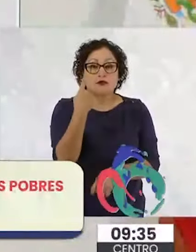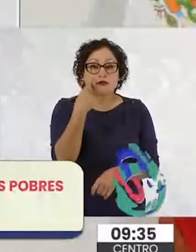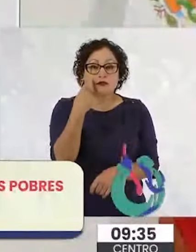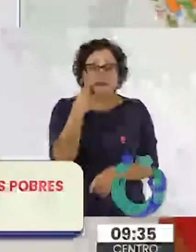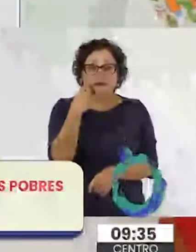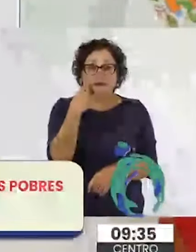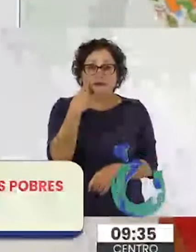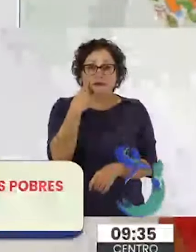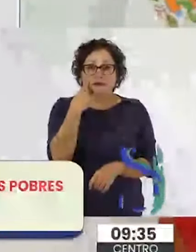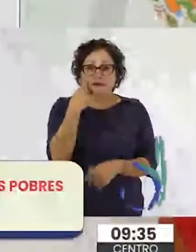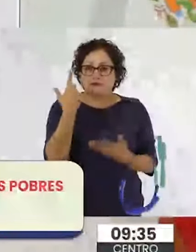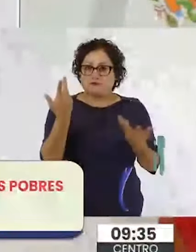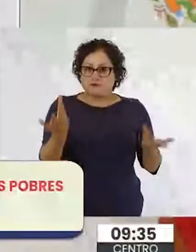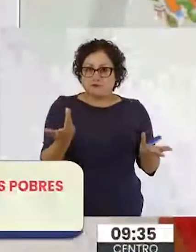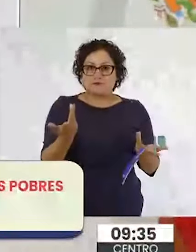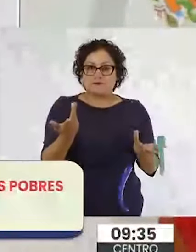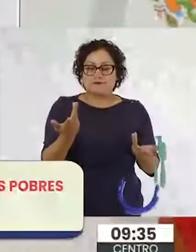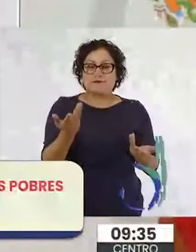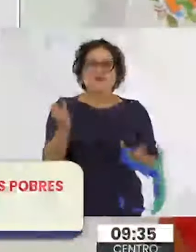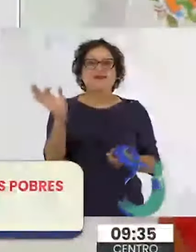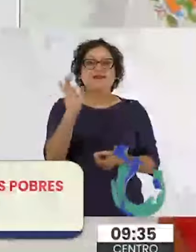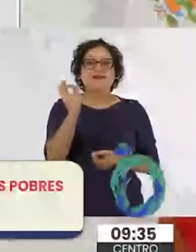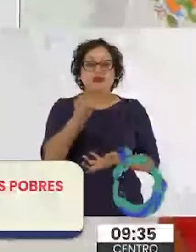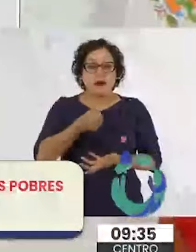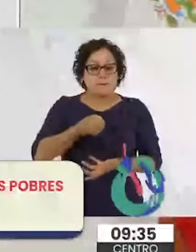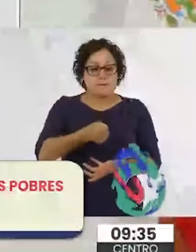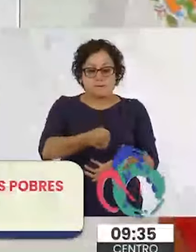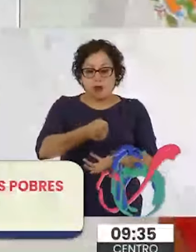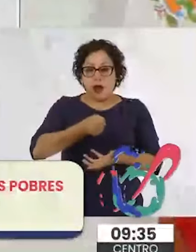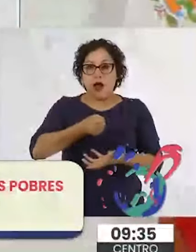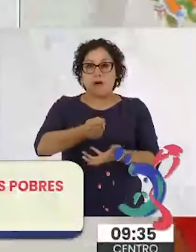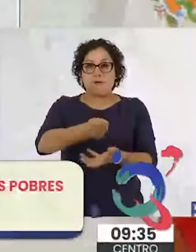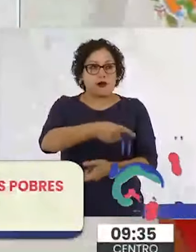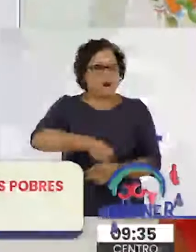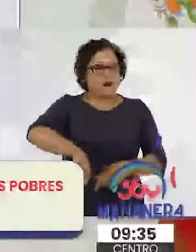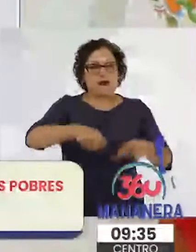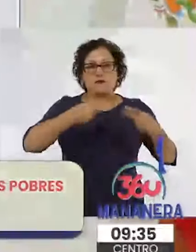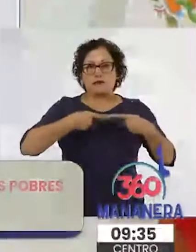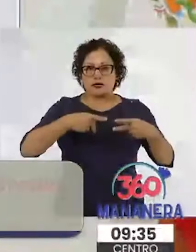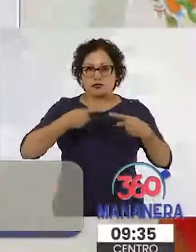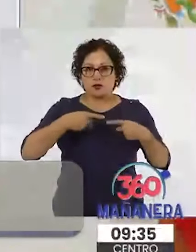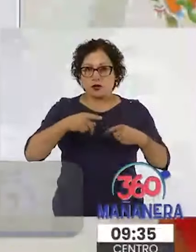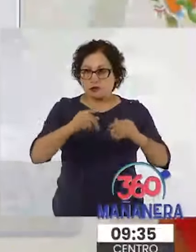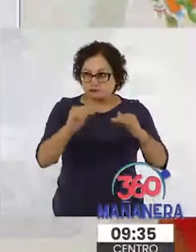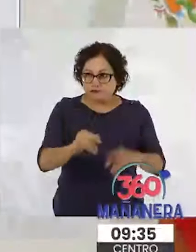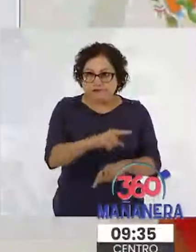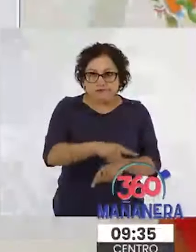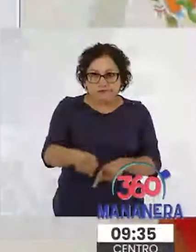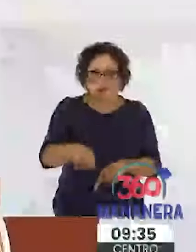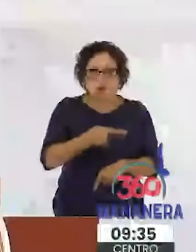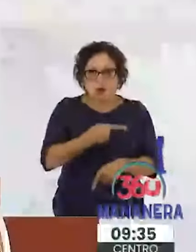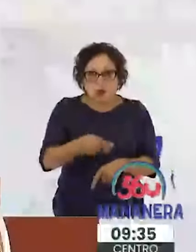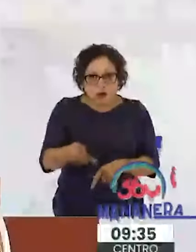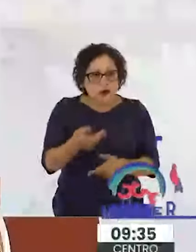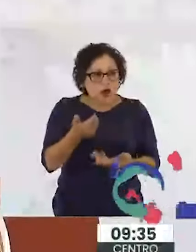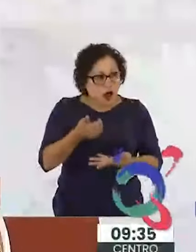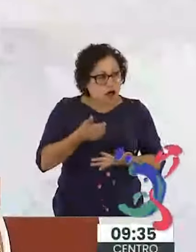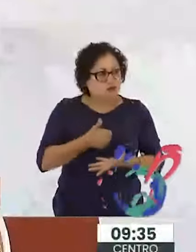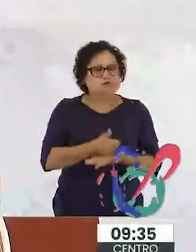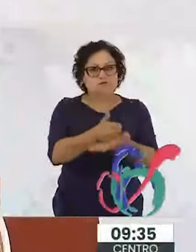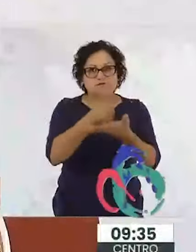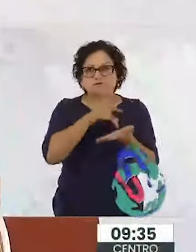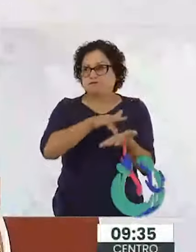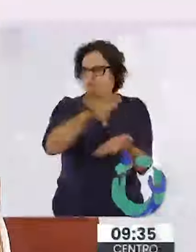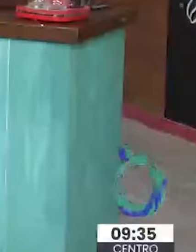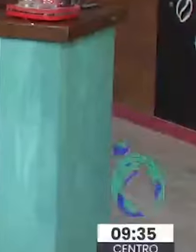eh recursos se compra más Y eso Por supuesto